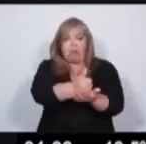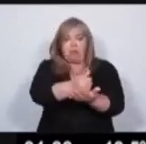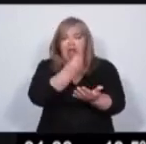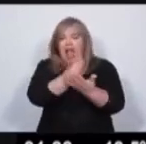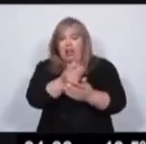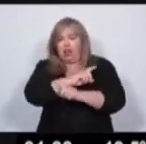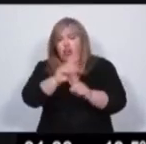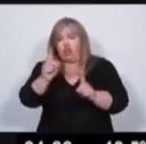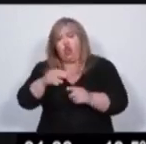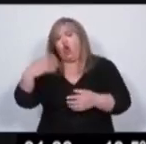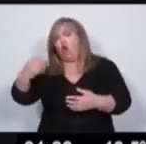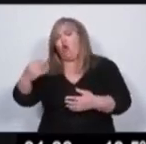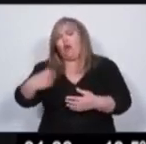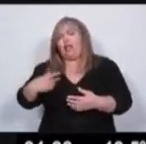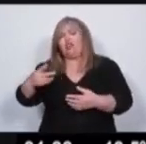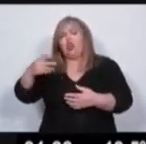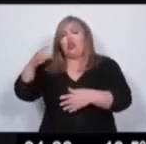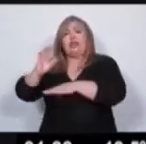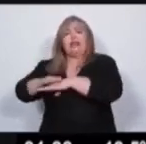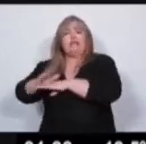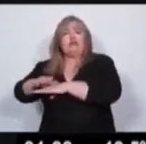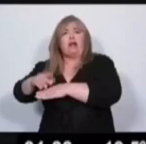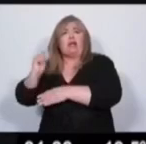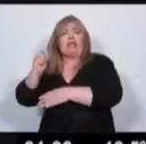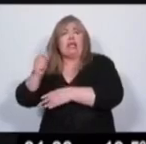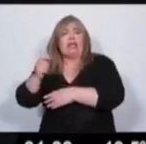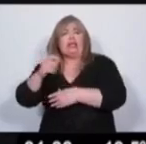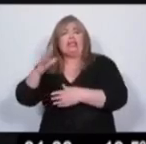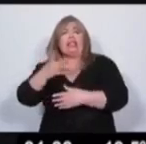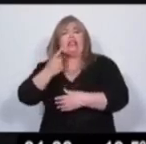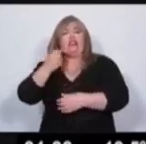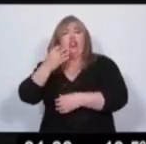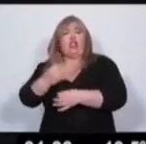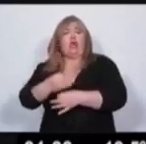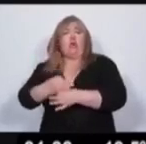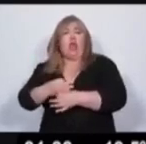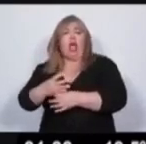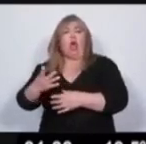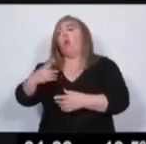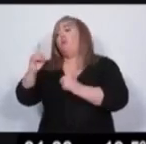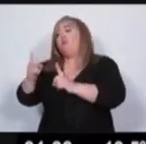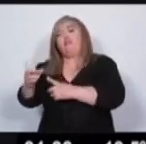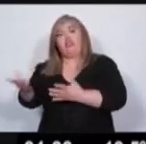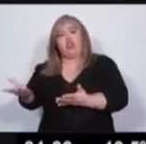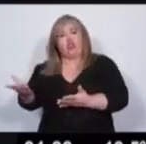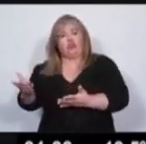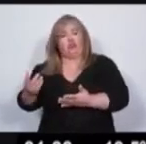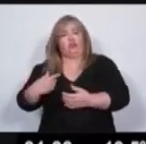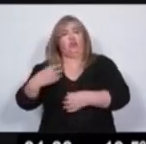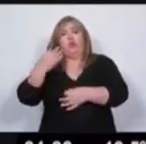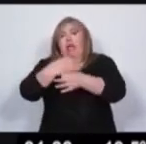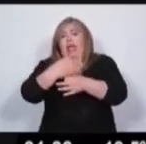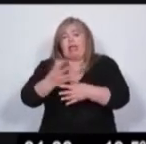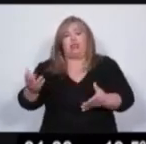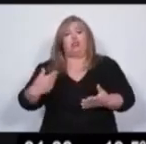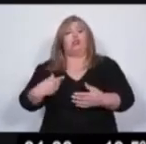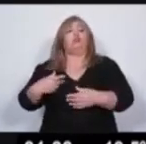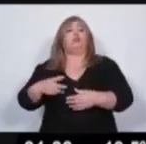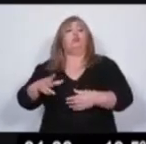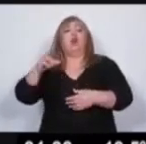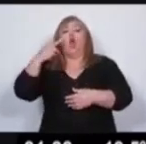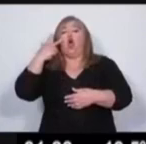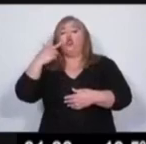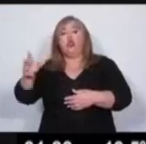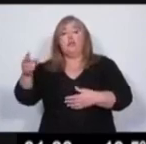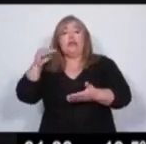las directoras con el agobio que las quiere sumar de marcha y todavía con que tienen que ejecutar el arreglo de las escuelas con ocho mil millones de